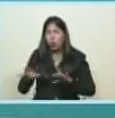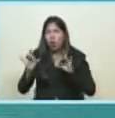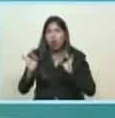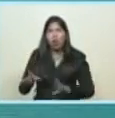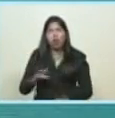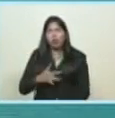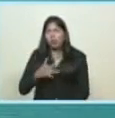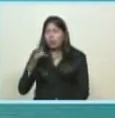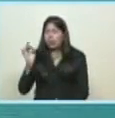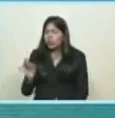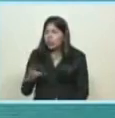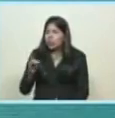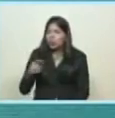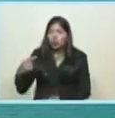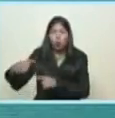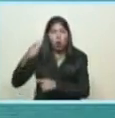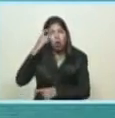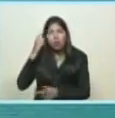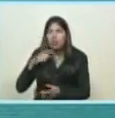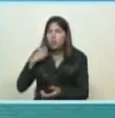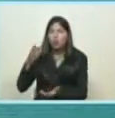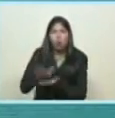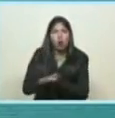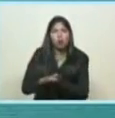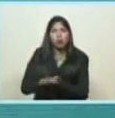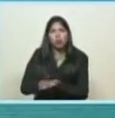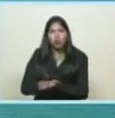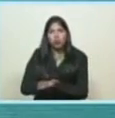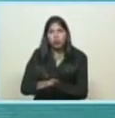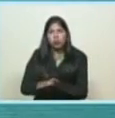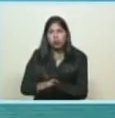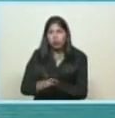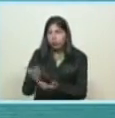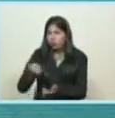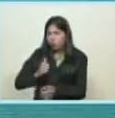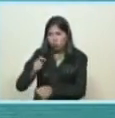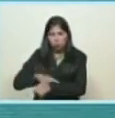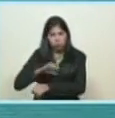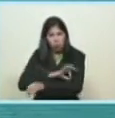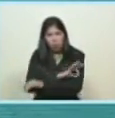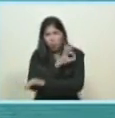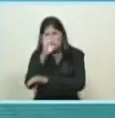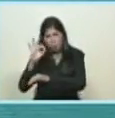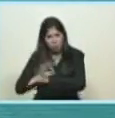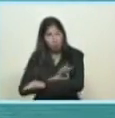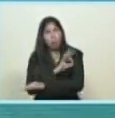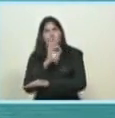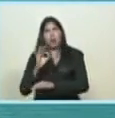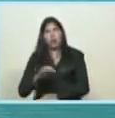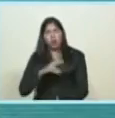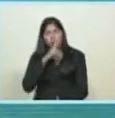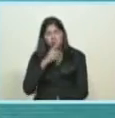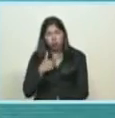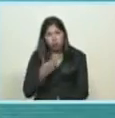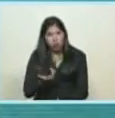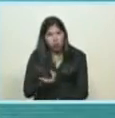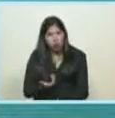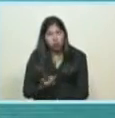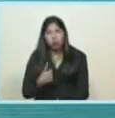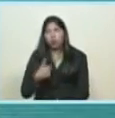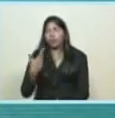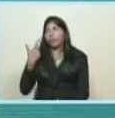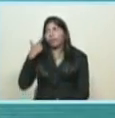muerte, todos los días, a toda hora. Y yo dije,